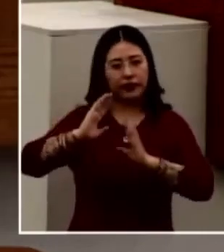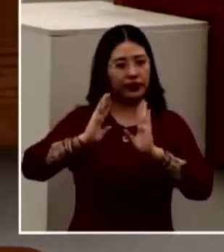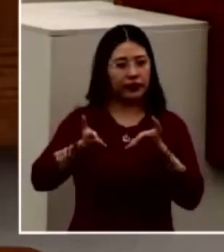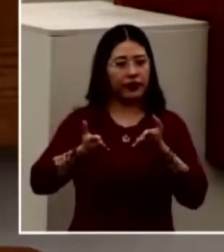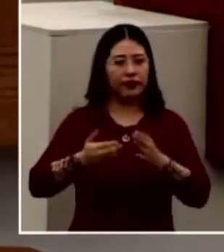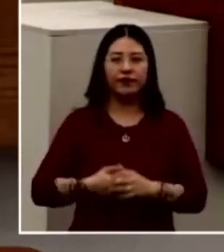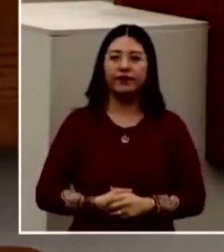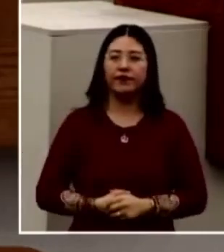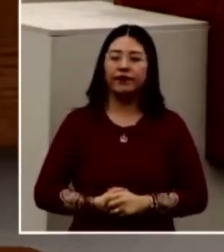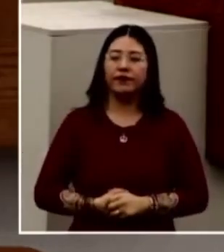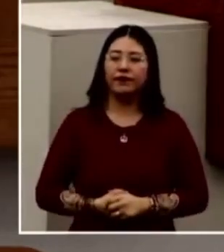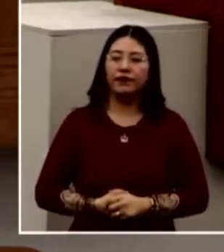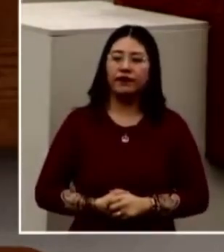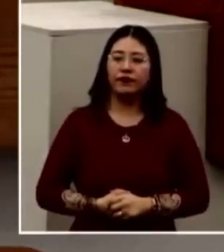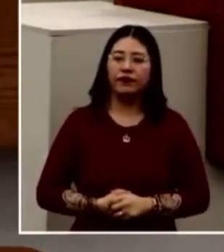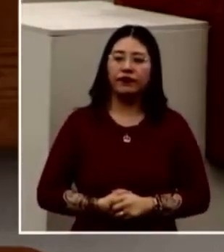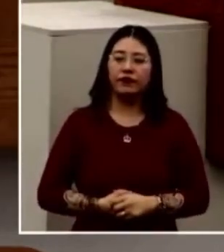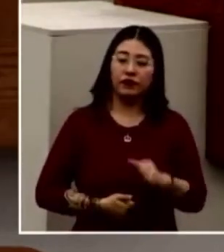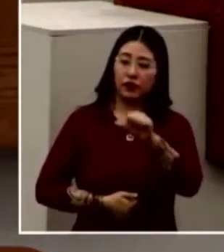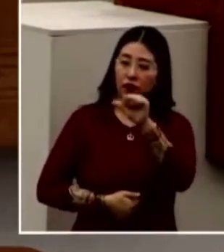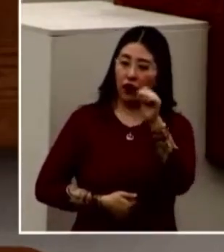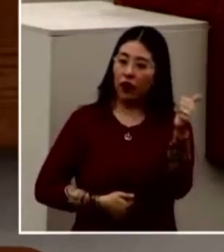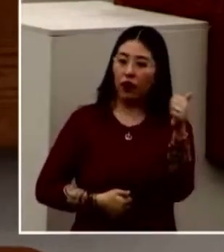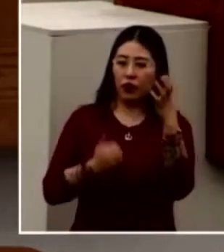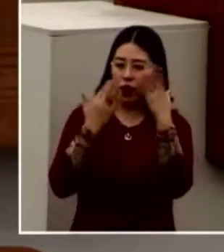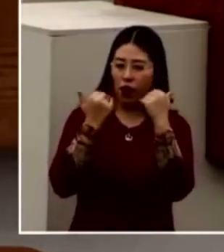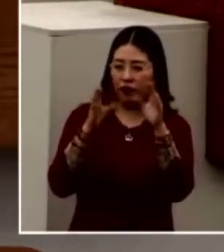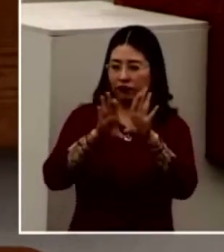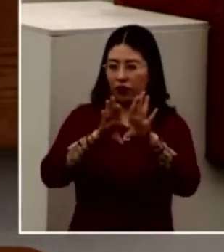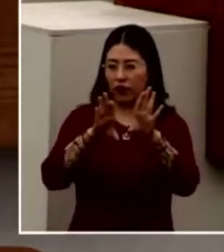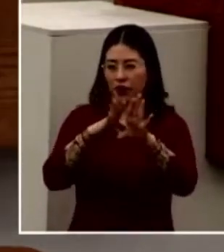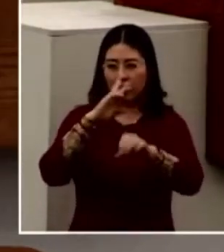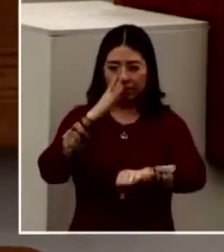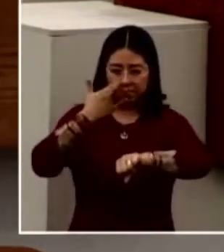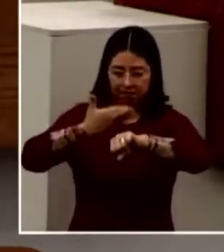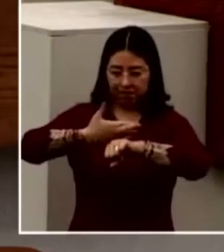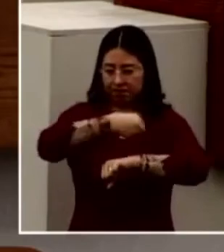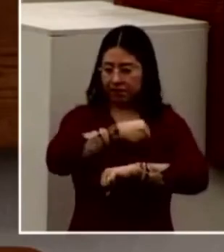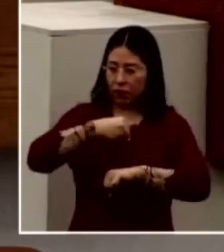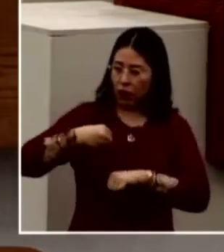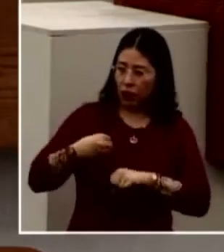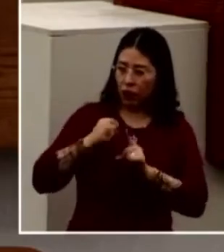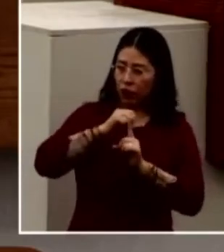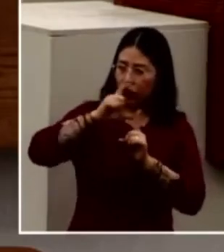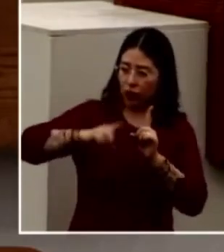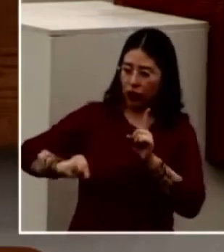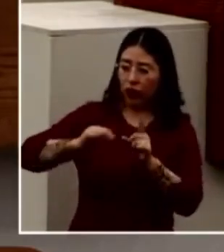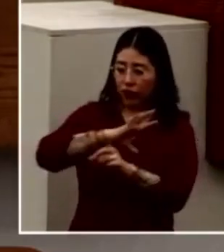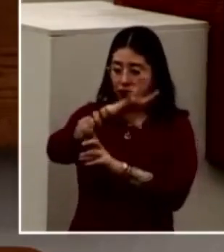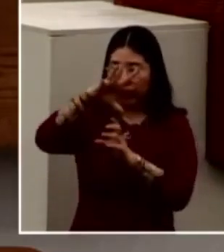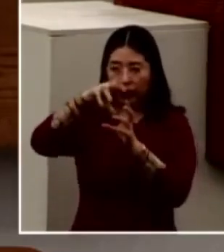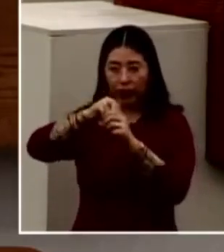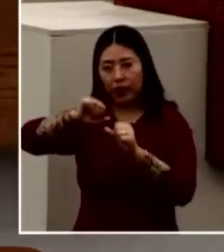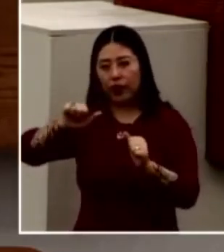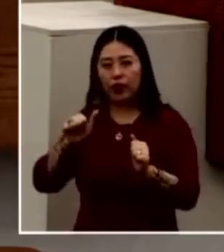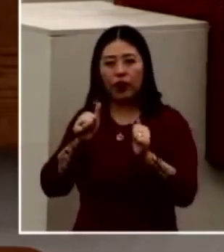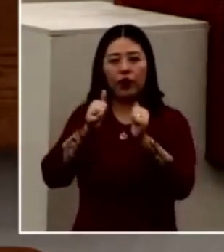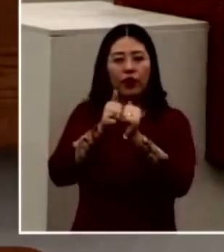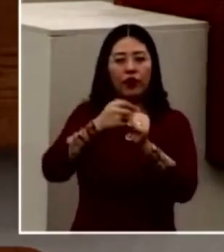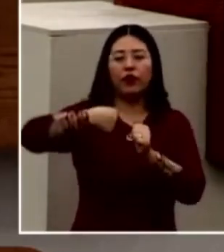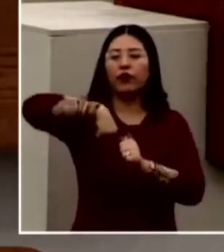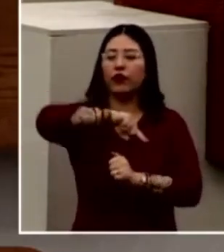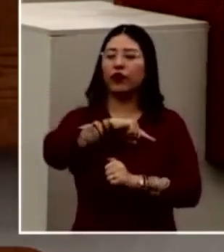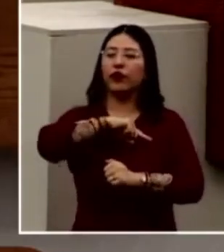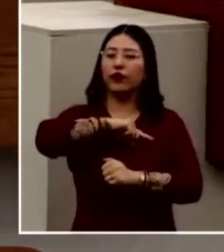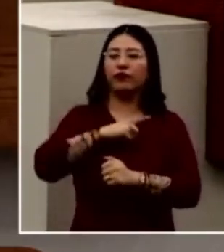Era otro estilo, no había el compromiso republicano. Por eso ahora nosotros